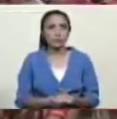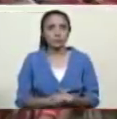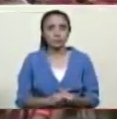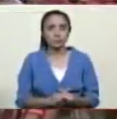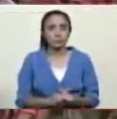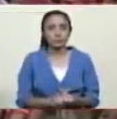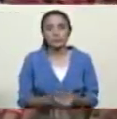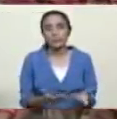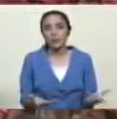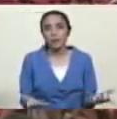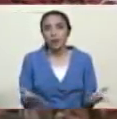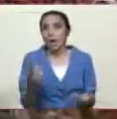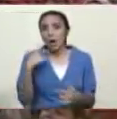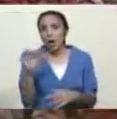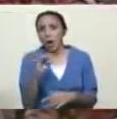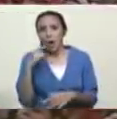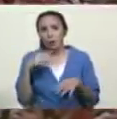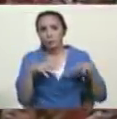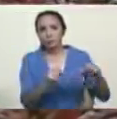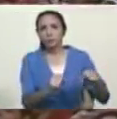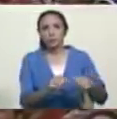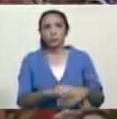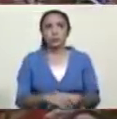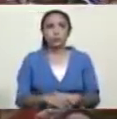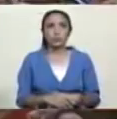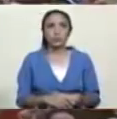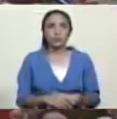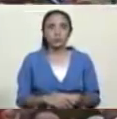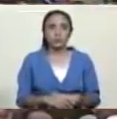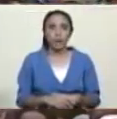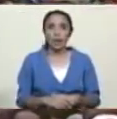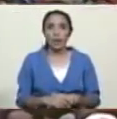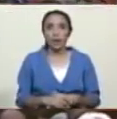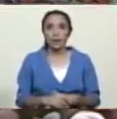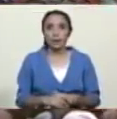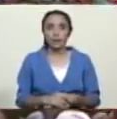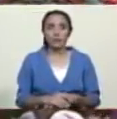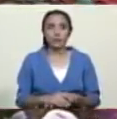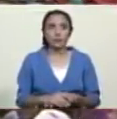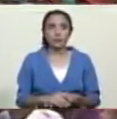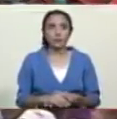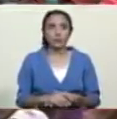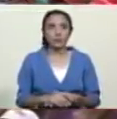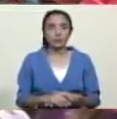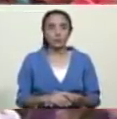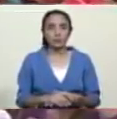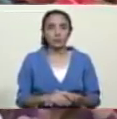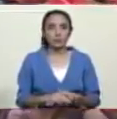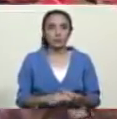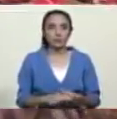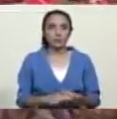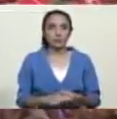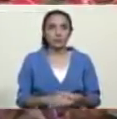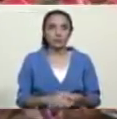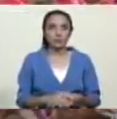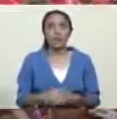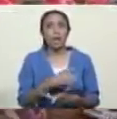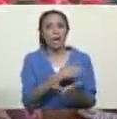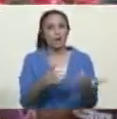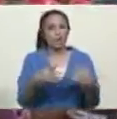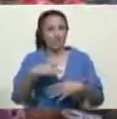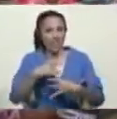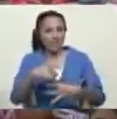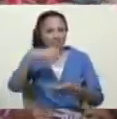¿Acaso puede el imperialismo desde allá designar un presidente que sea bien arrastrado a sus